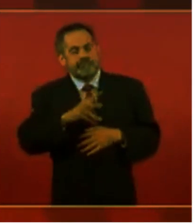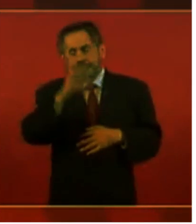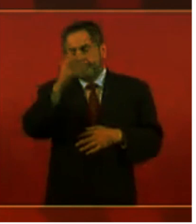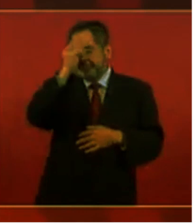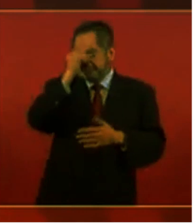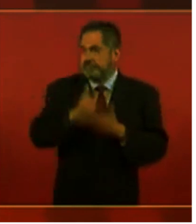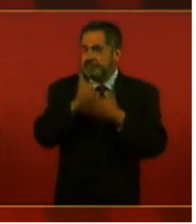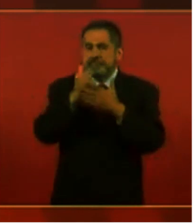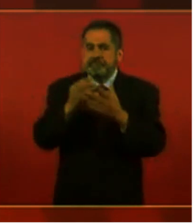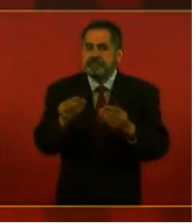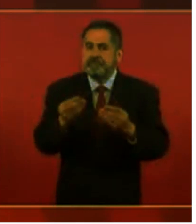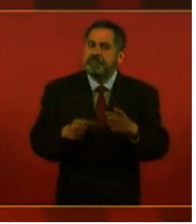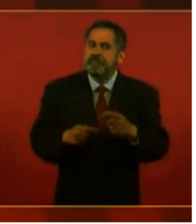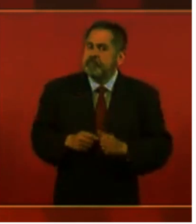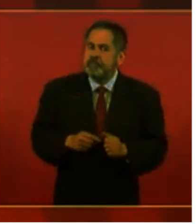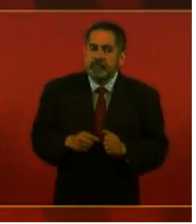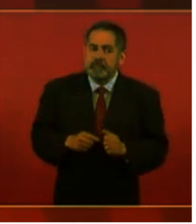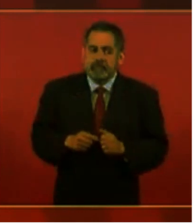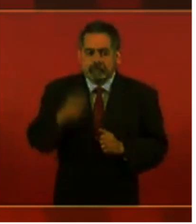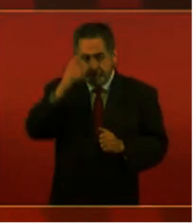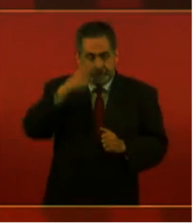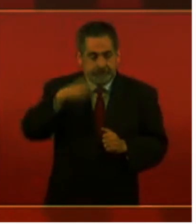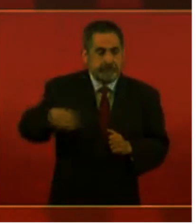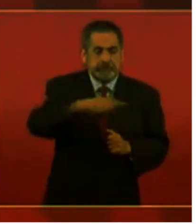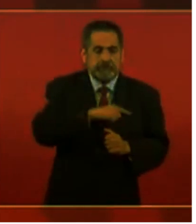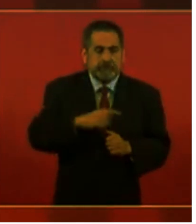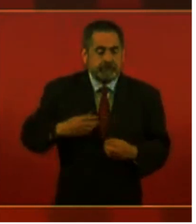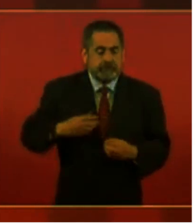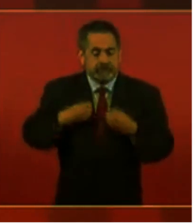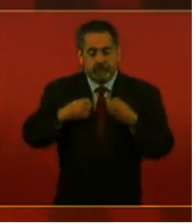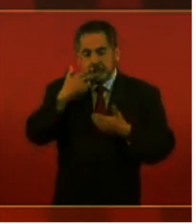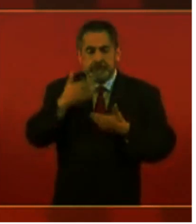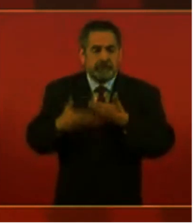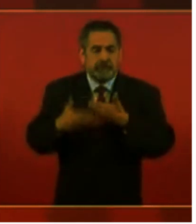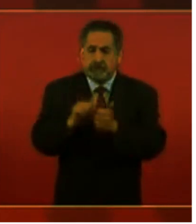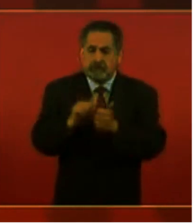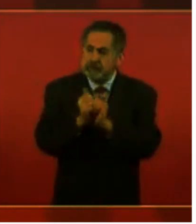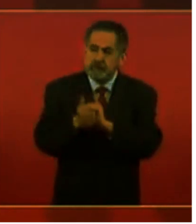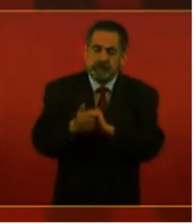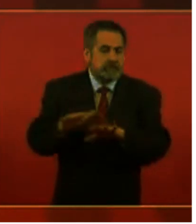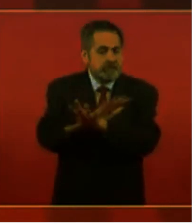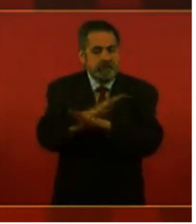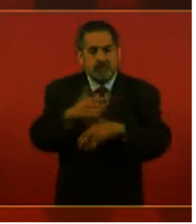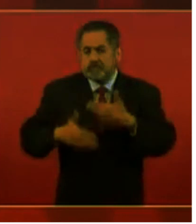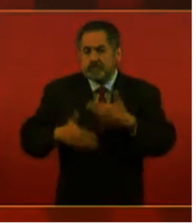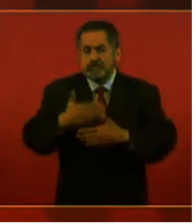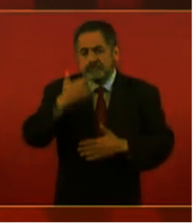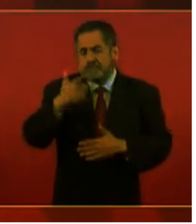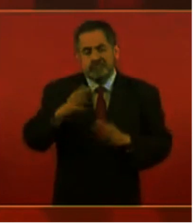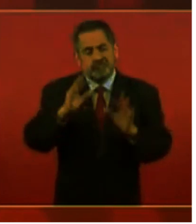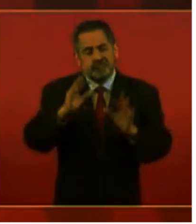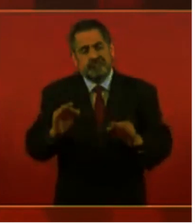a mejorar la vida pública, a purificar la vida pública,